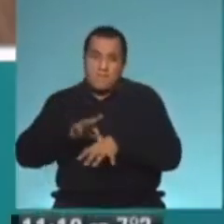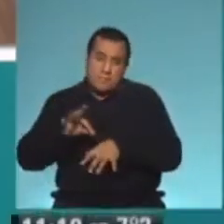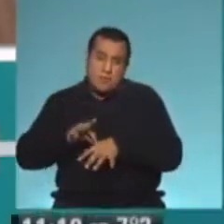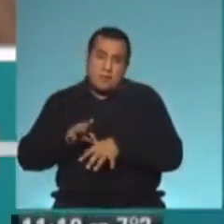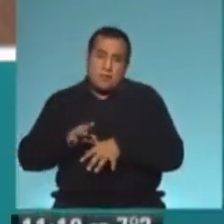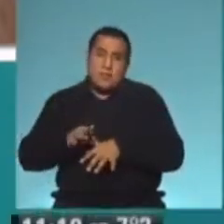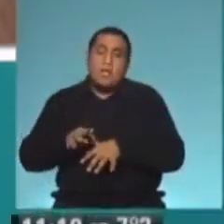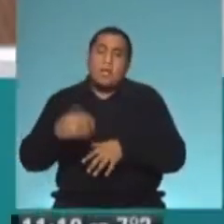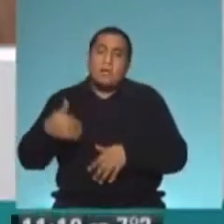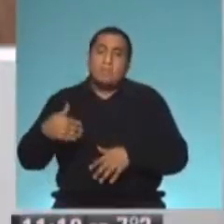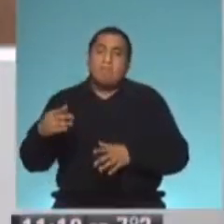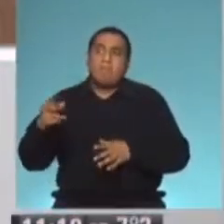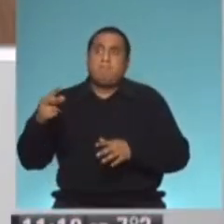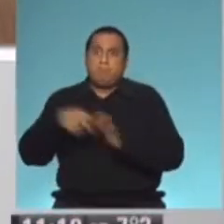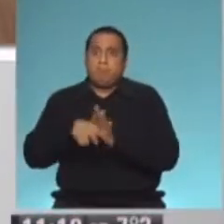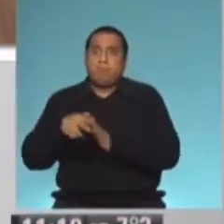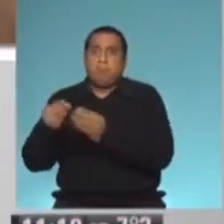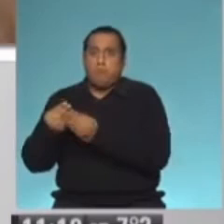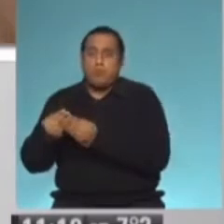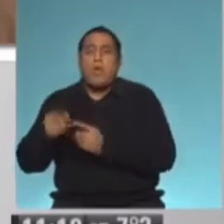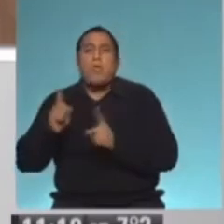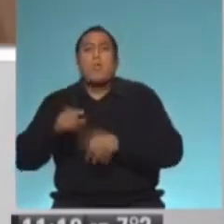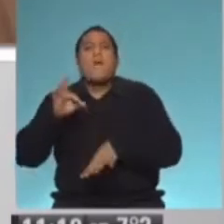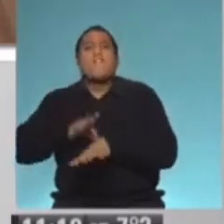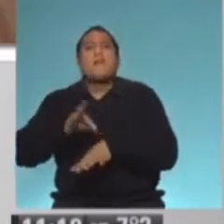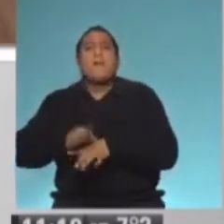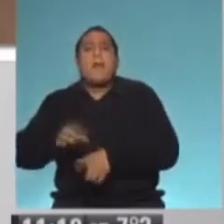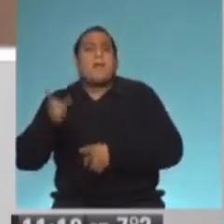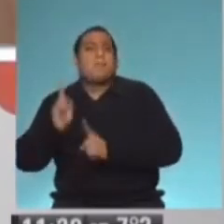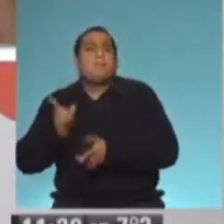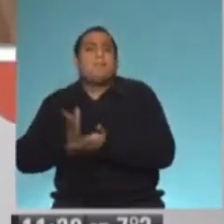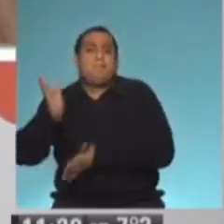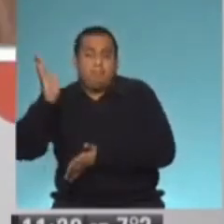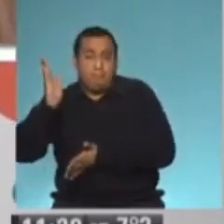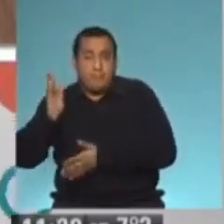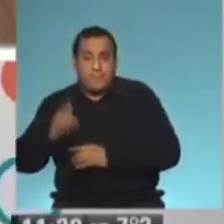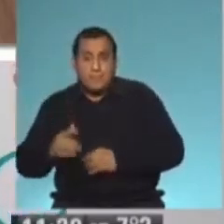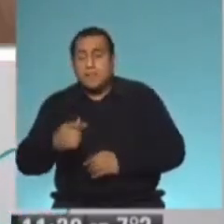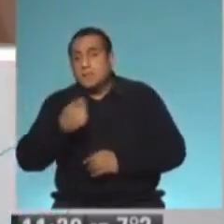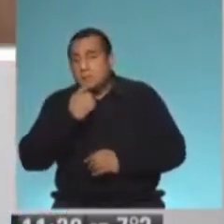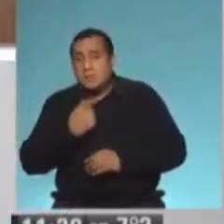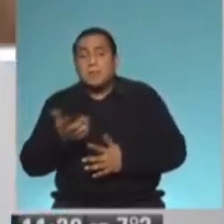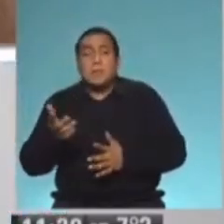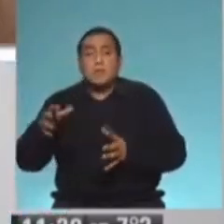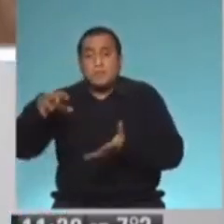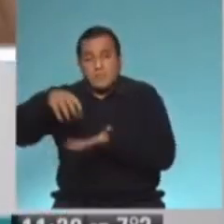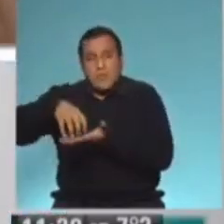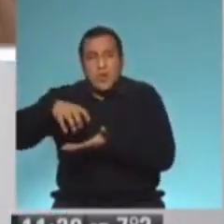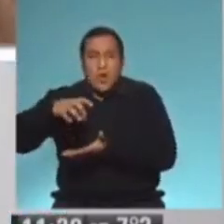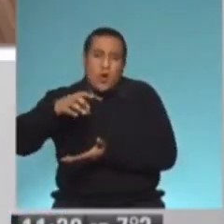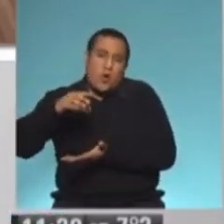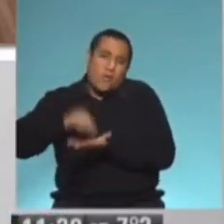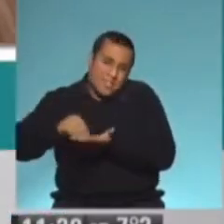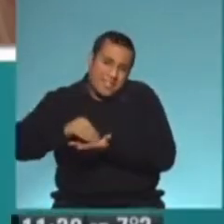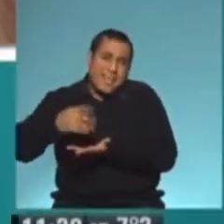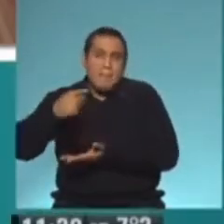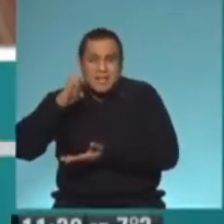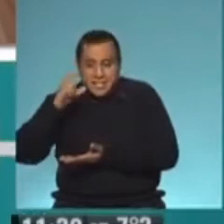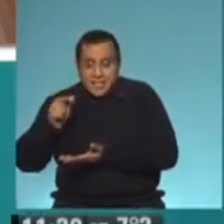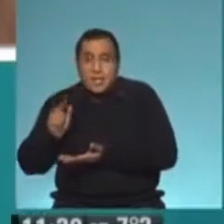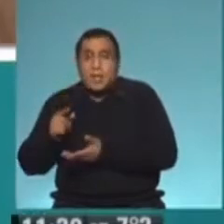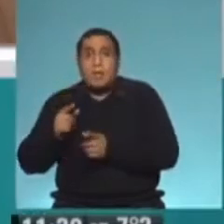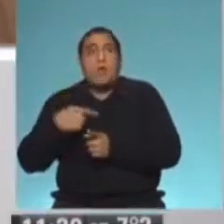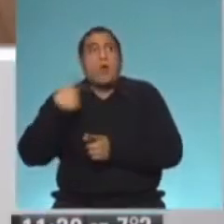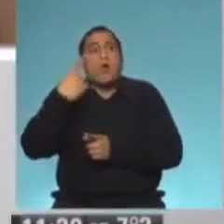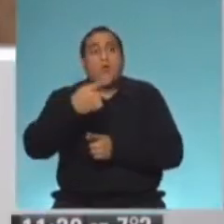es de alta complejidad, es el Sí, seguimiento de pacientes crónicos. claro. Y también, hablando de la transversalidad de la oficina, articulamos con la gente de consultorios externos,